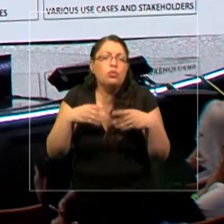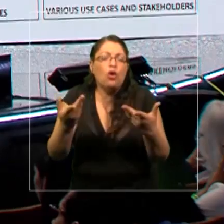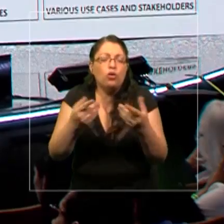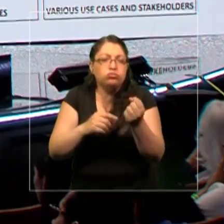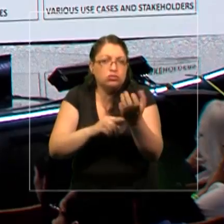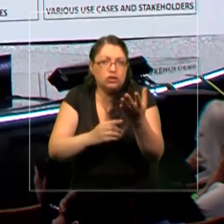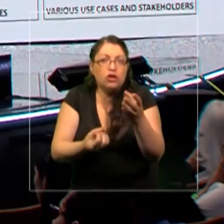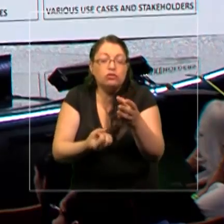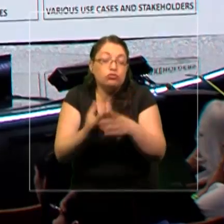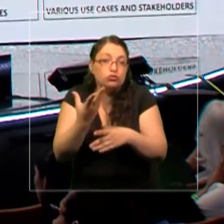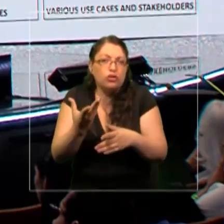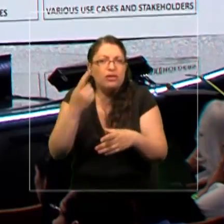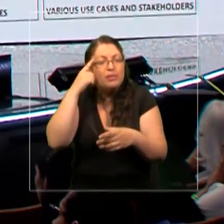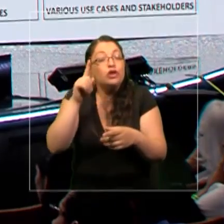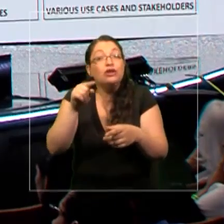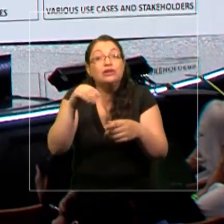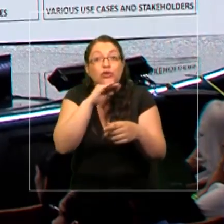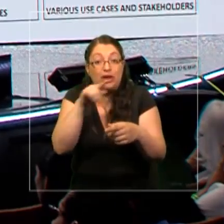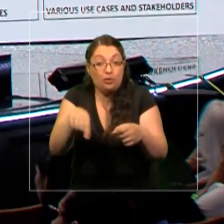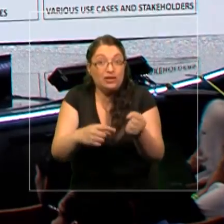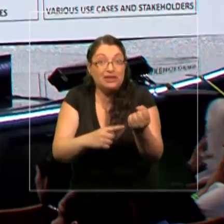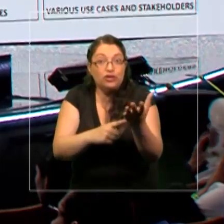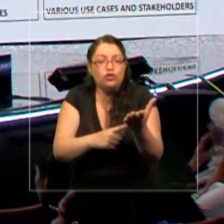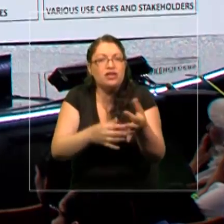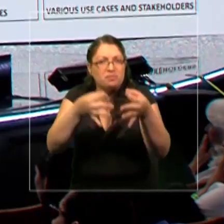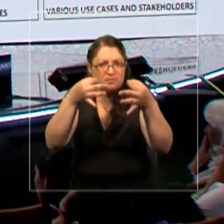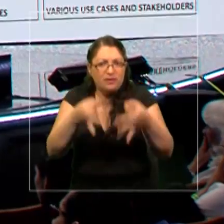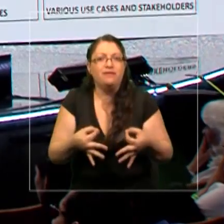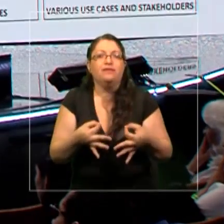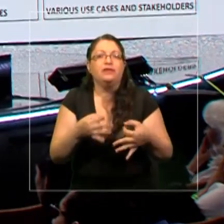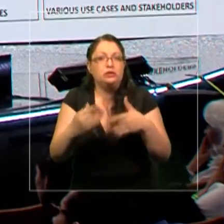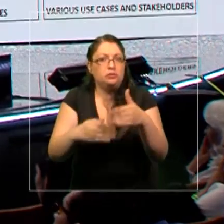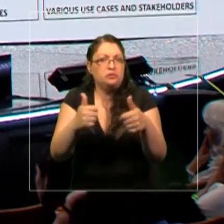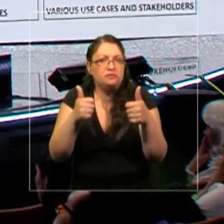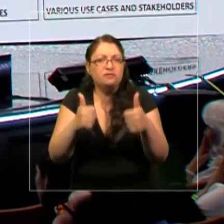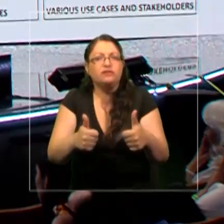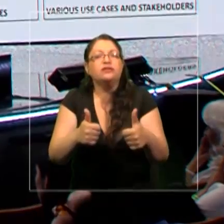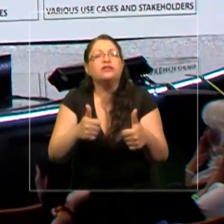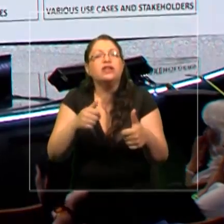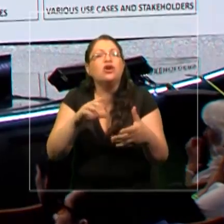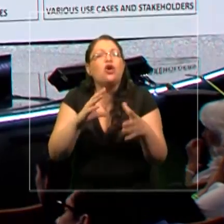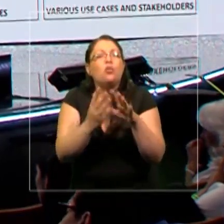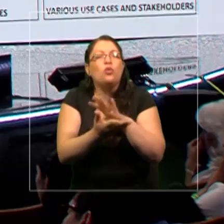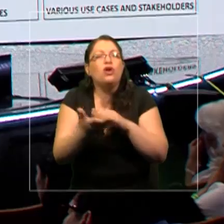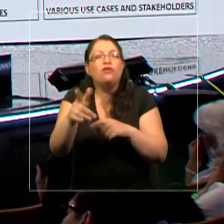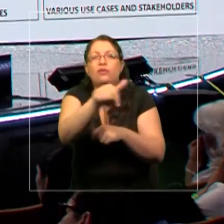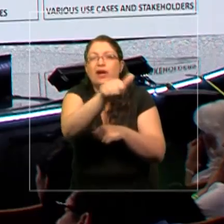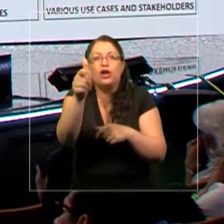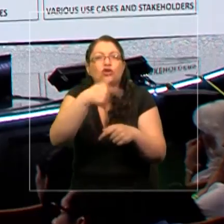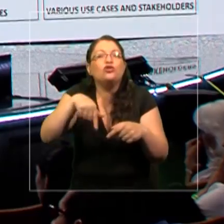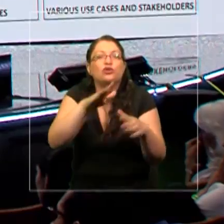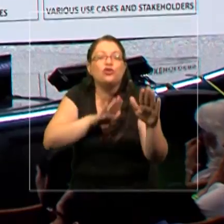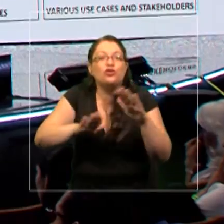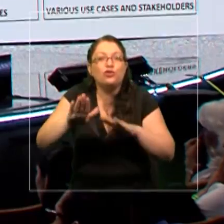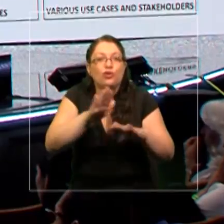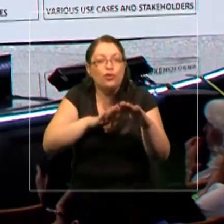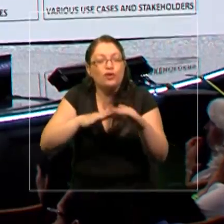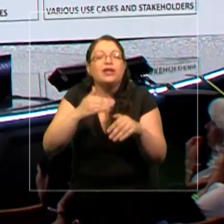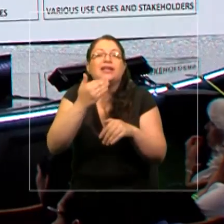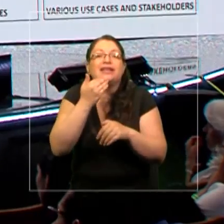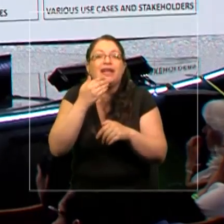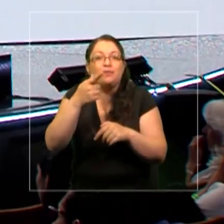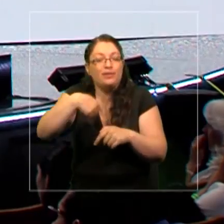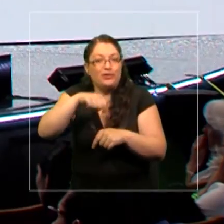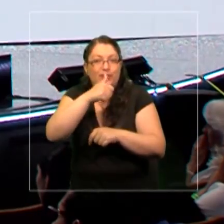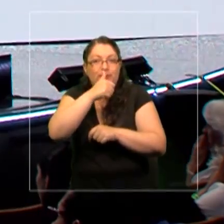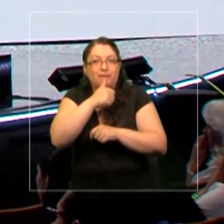pero solo si usamos estas tecnologías de manera efectiva y eficientemente, una forma que nos proteja a todos, también nuestra